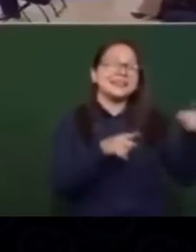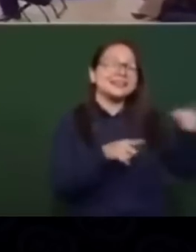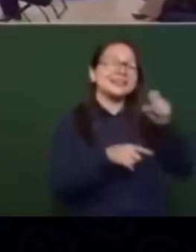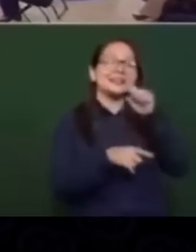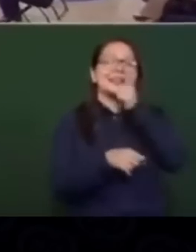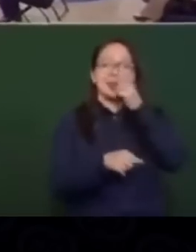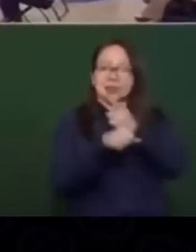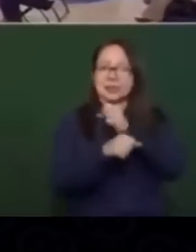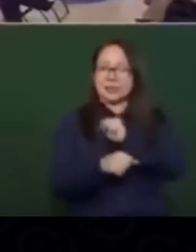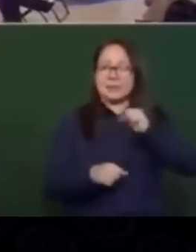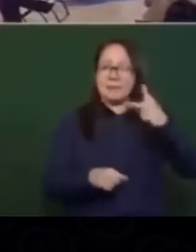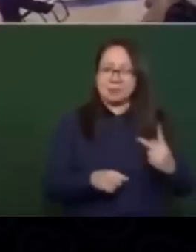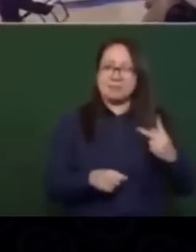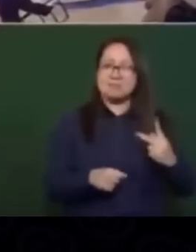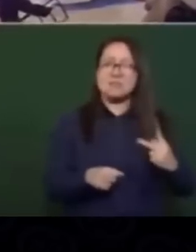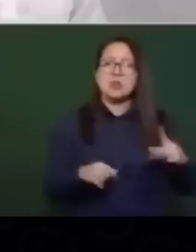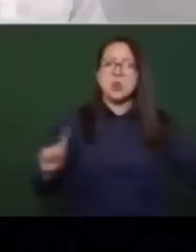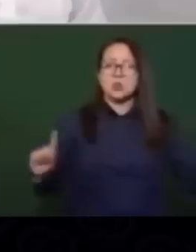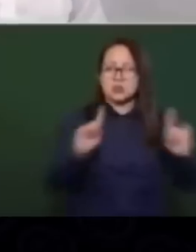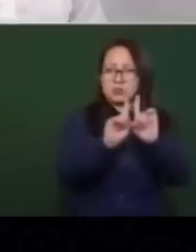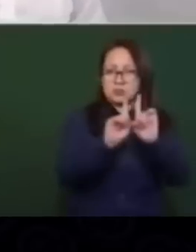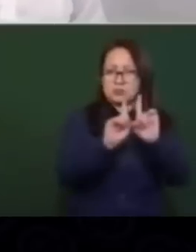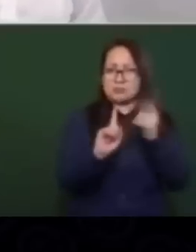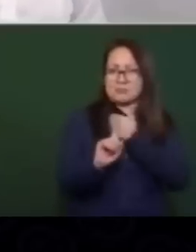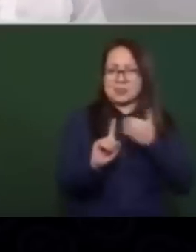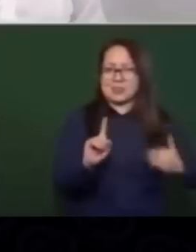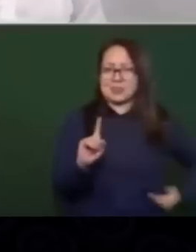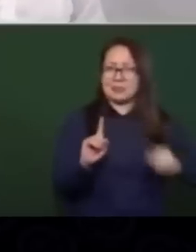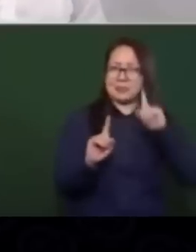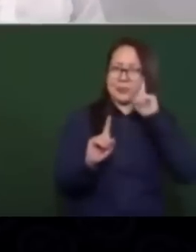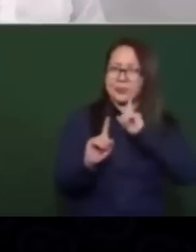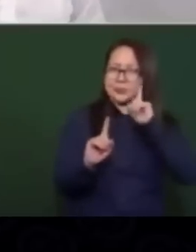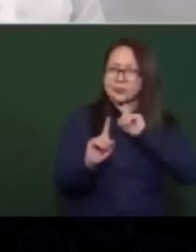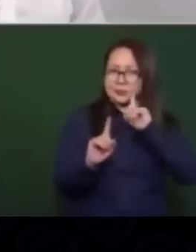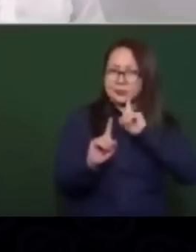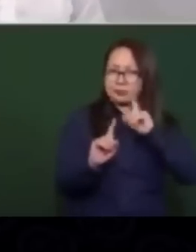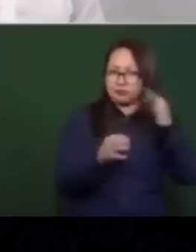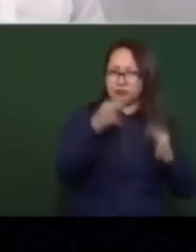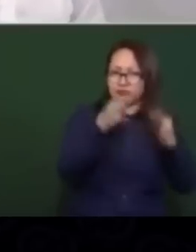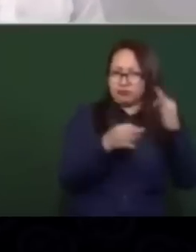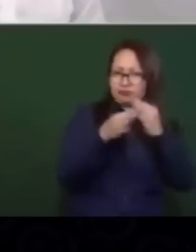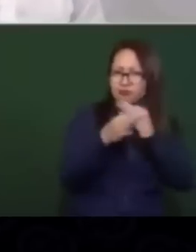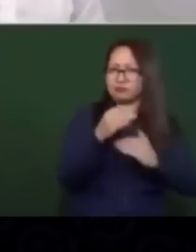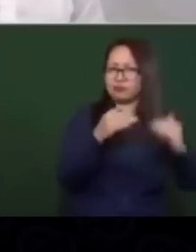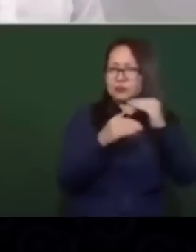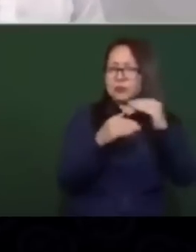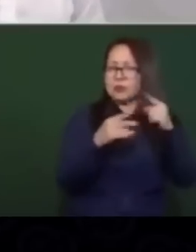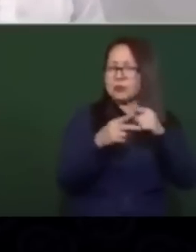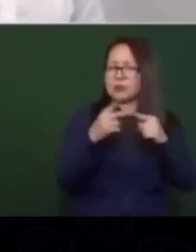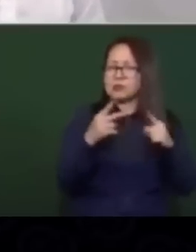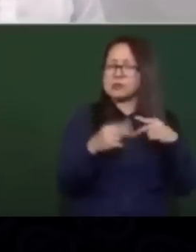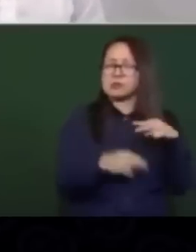Pública con la presidenta de la Corte. Entonces, cuando me